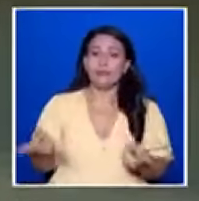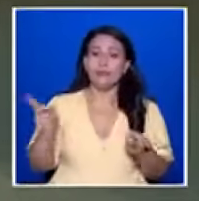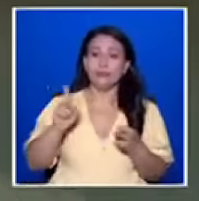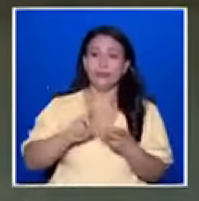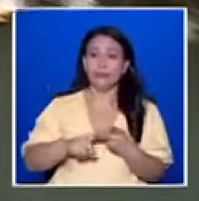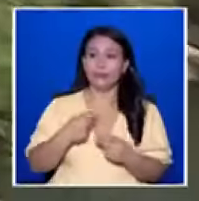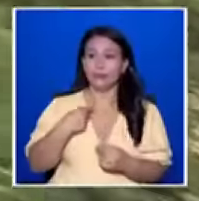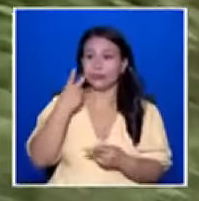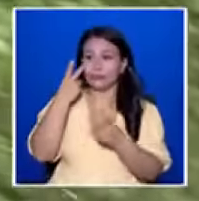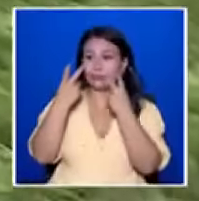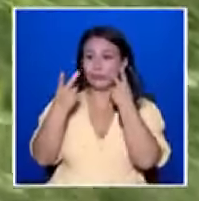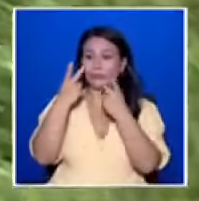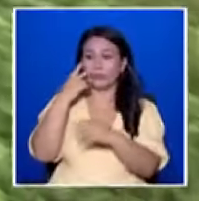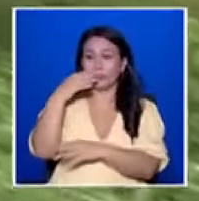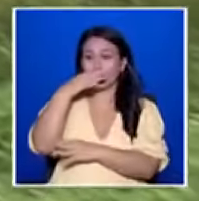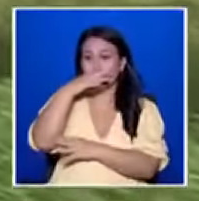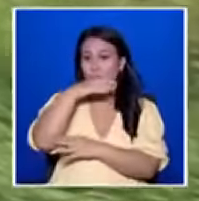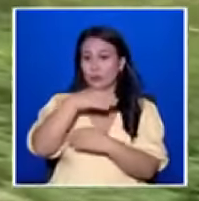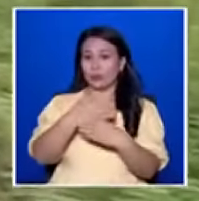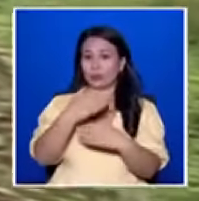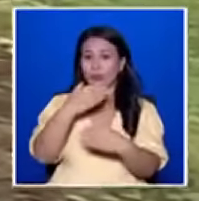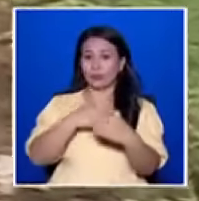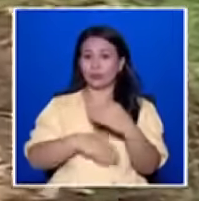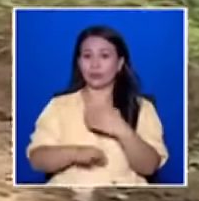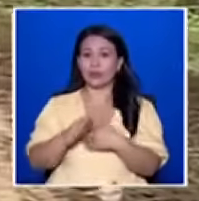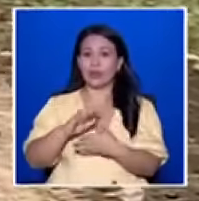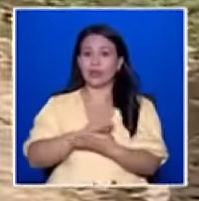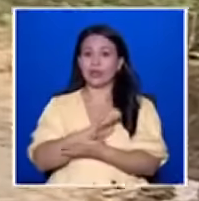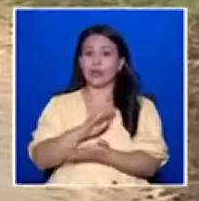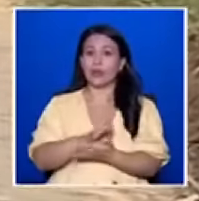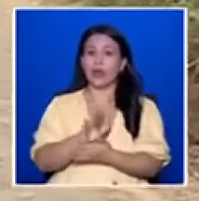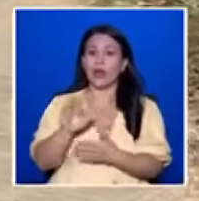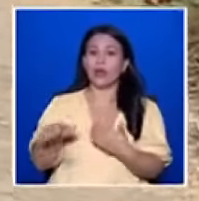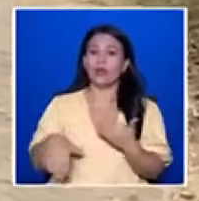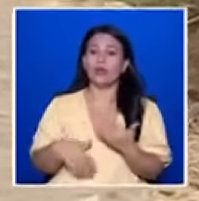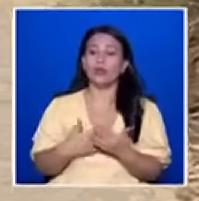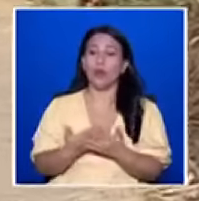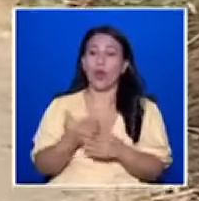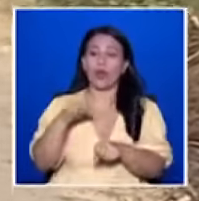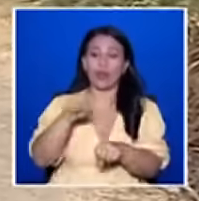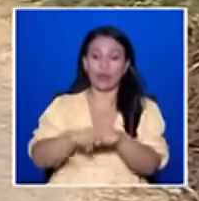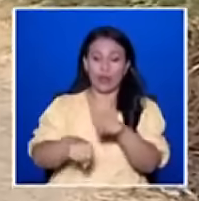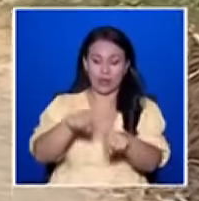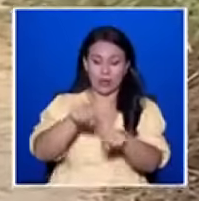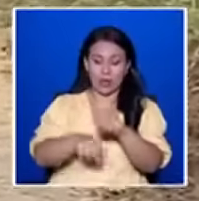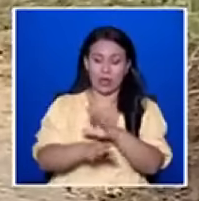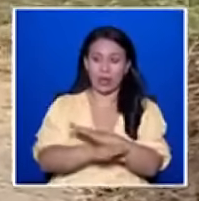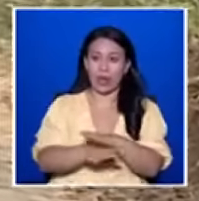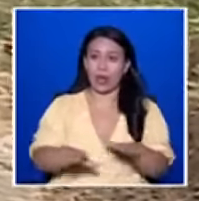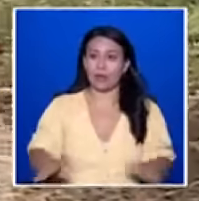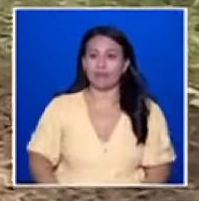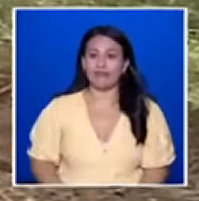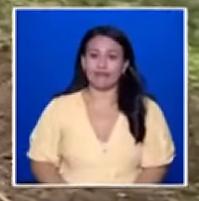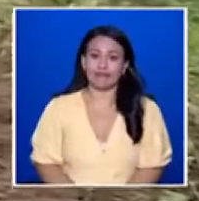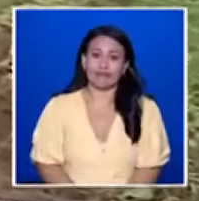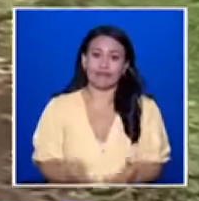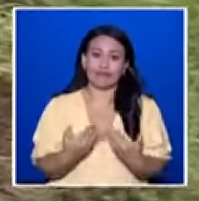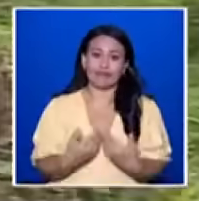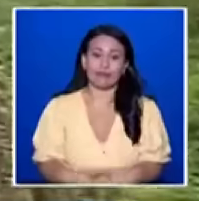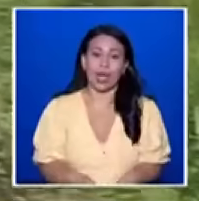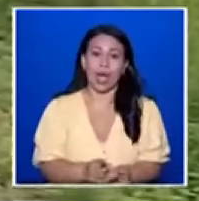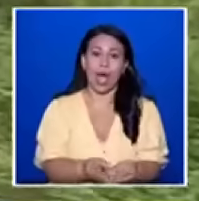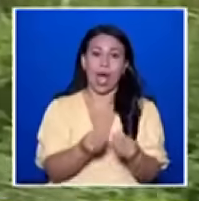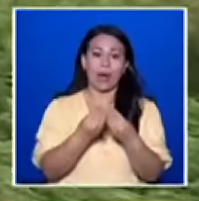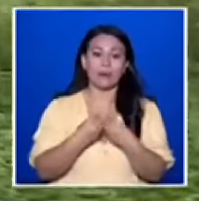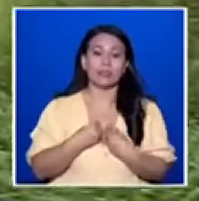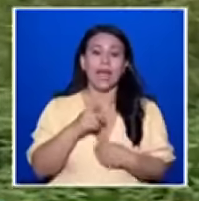ver también cómo la calle justo al pie de esta escuela está totalmente dañada. Así que, bueno, ya se ha dicho, vamos viendo cómo